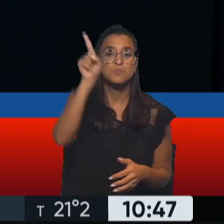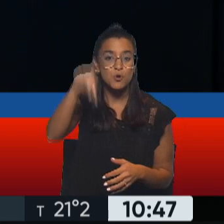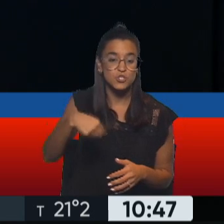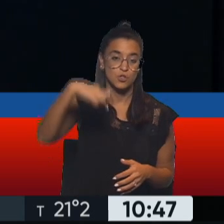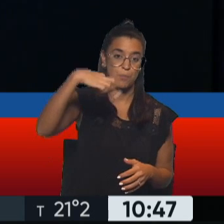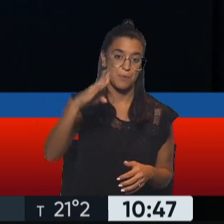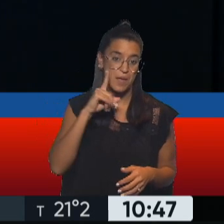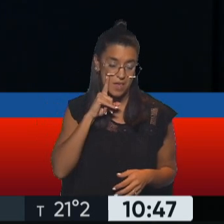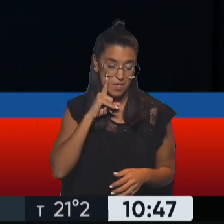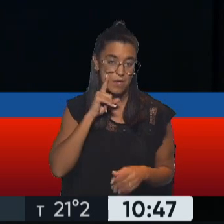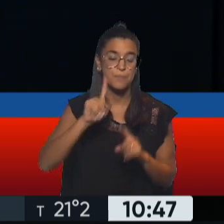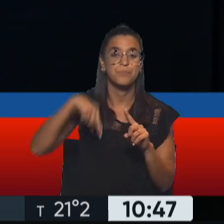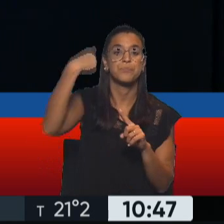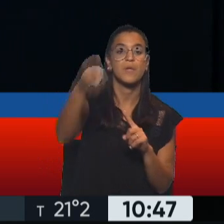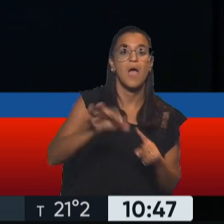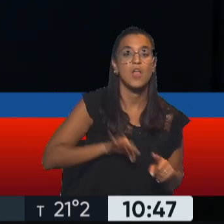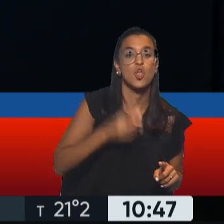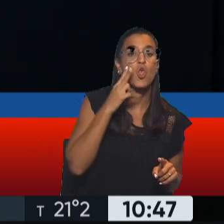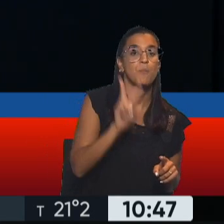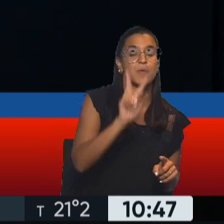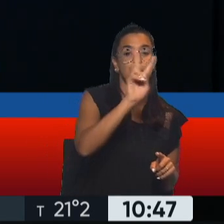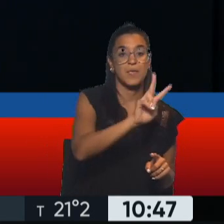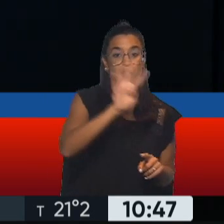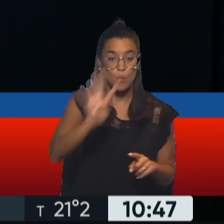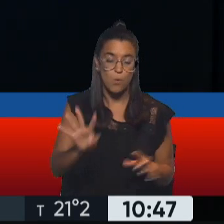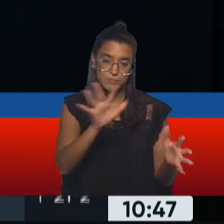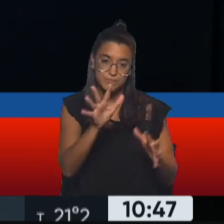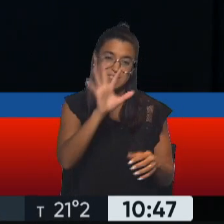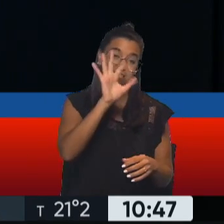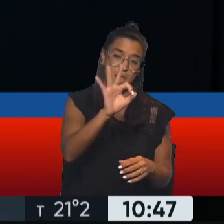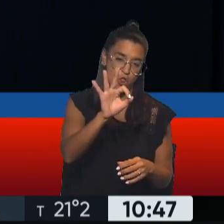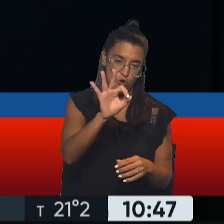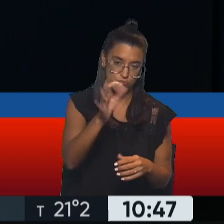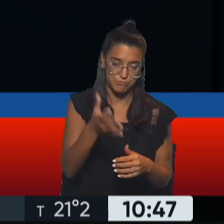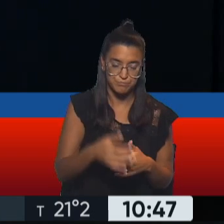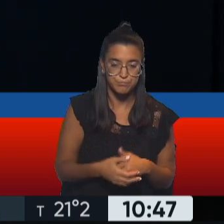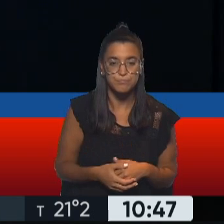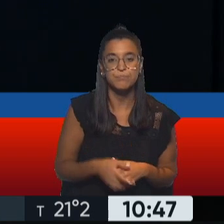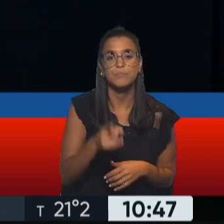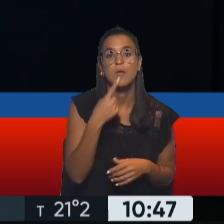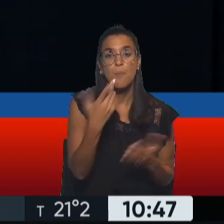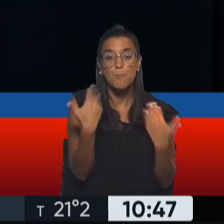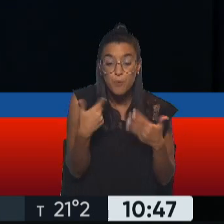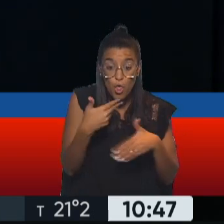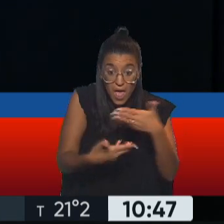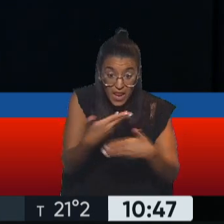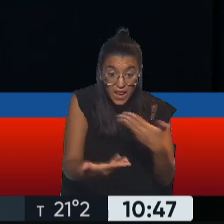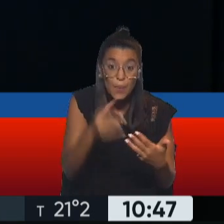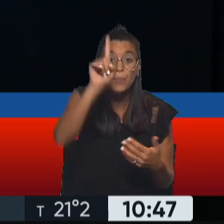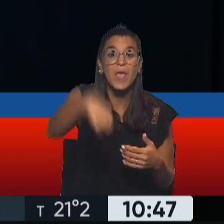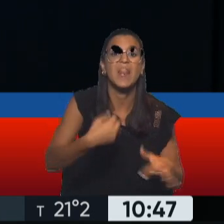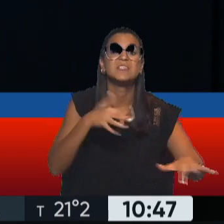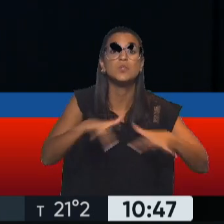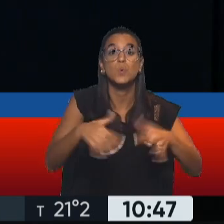del producto y que en el año 2024 sea cercano a cero. Y poder converger a una situación en